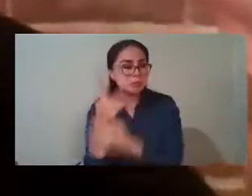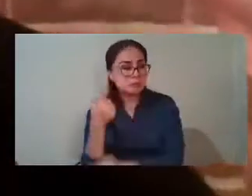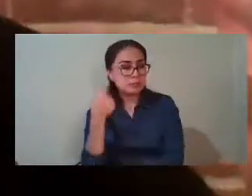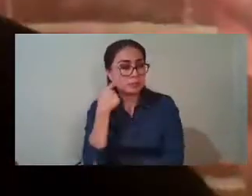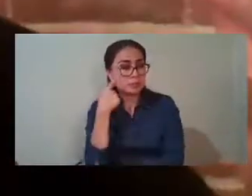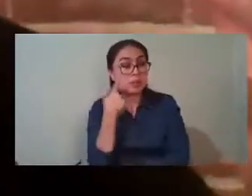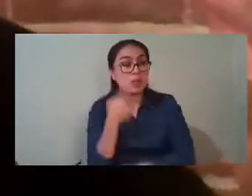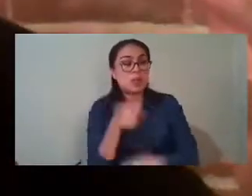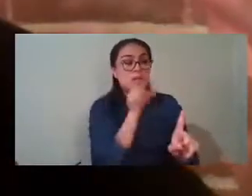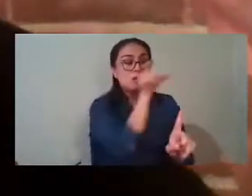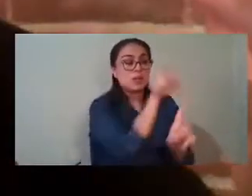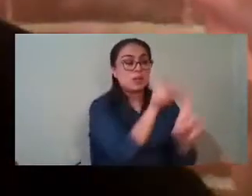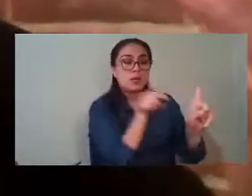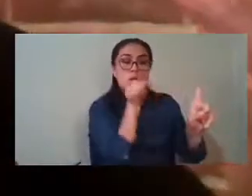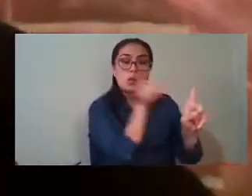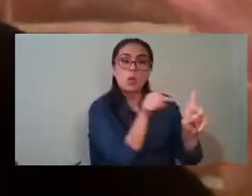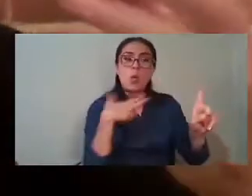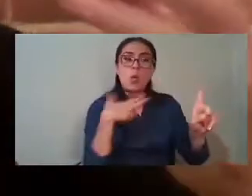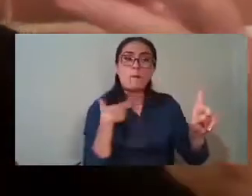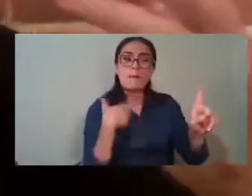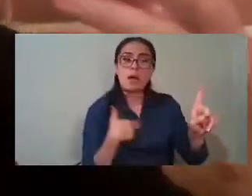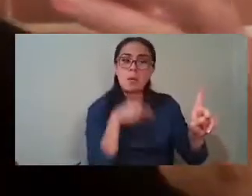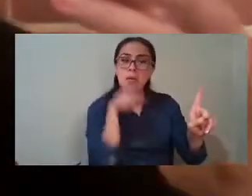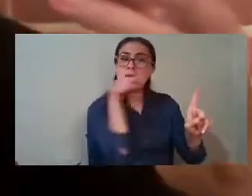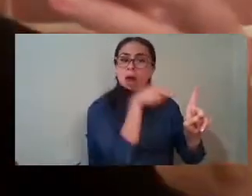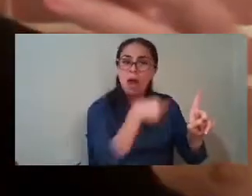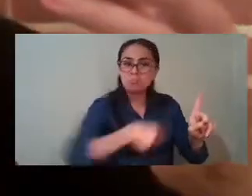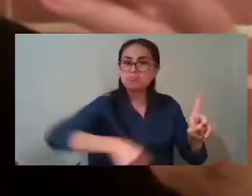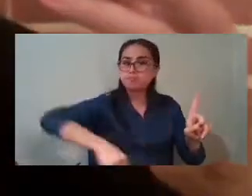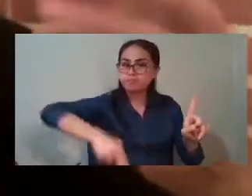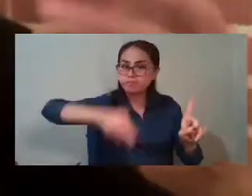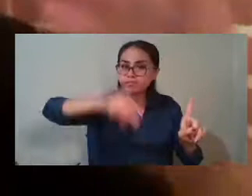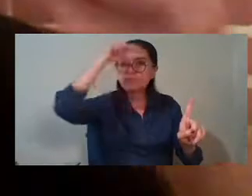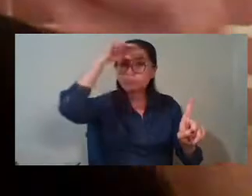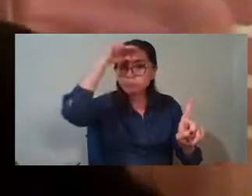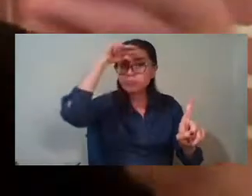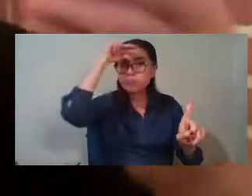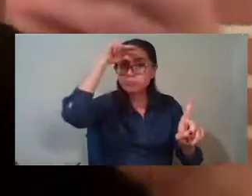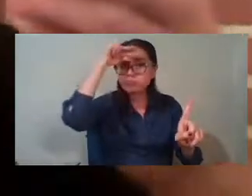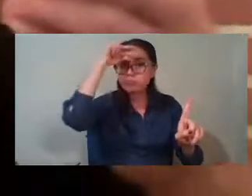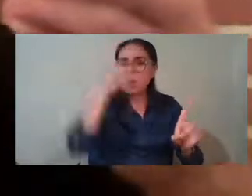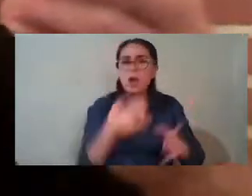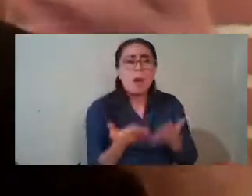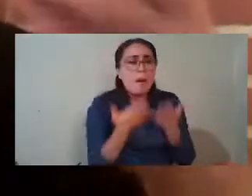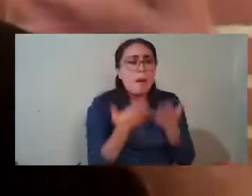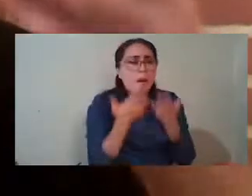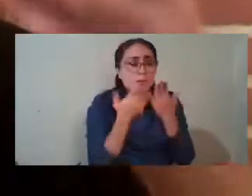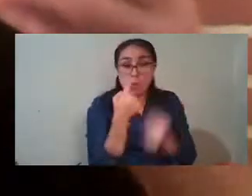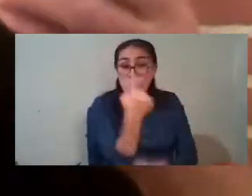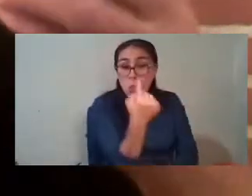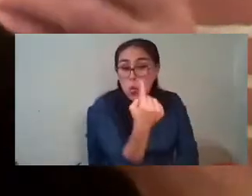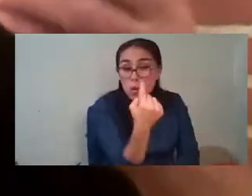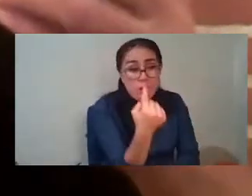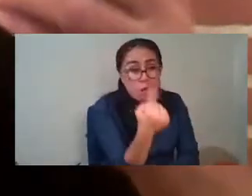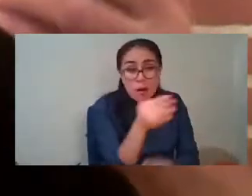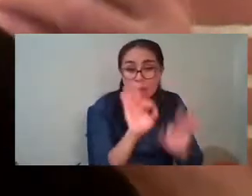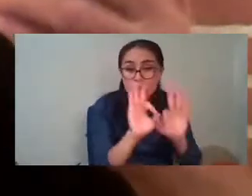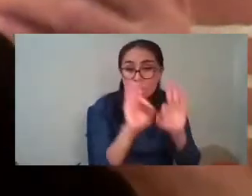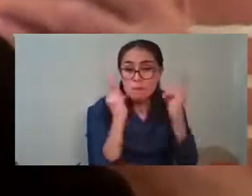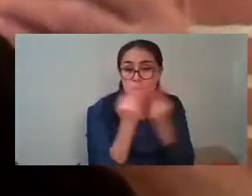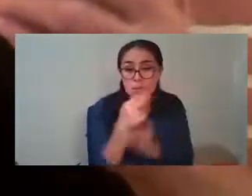en el hombre, en el ser humano inteligente. No, en realidad no hay una inteligencia. La inteligencia del ser